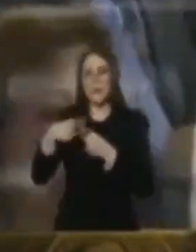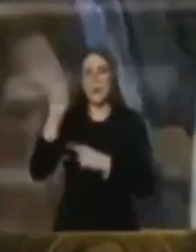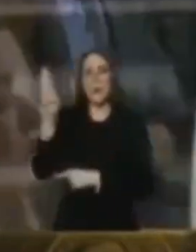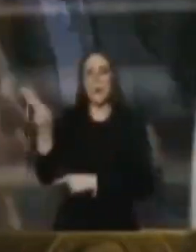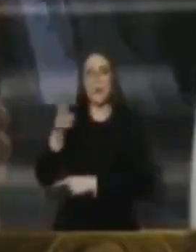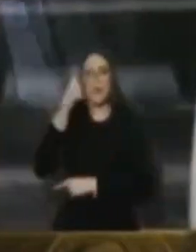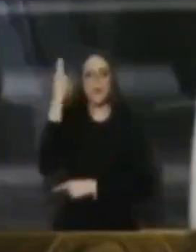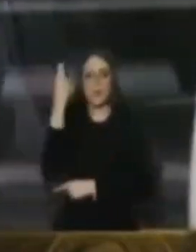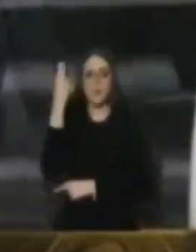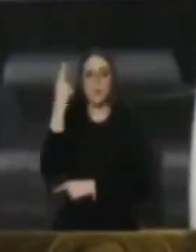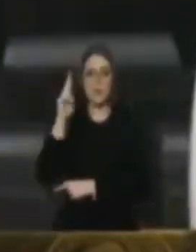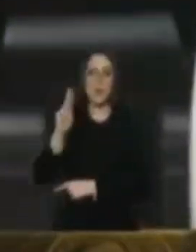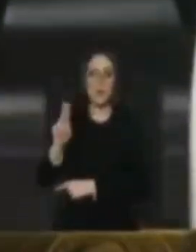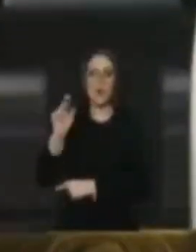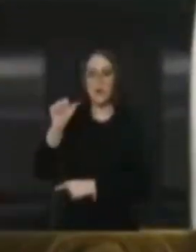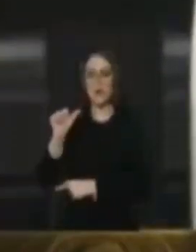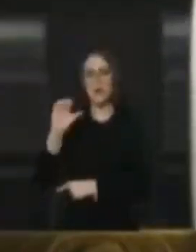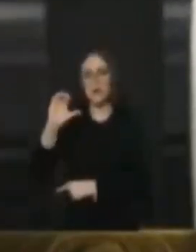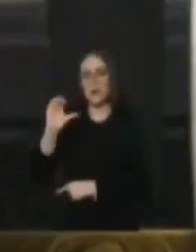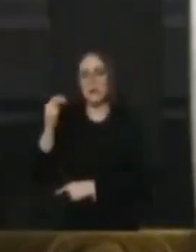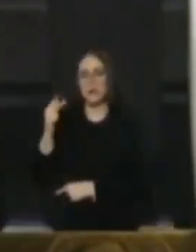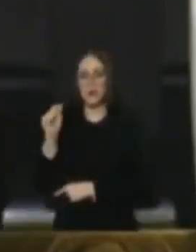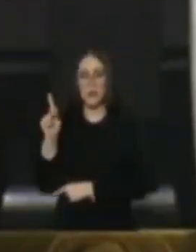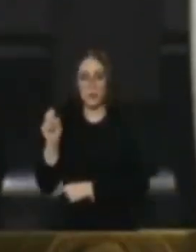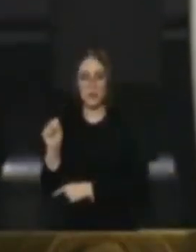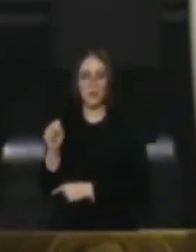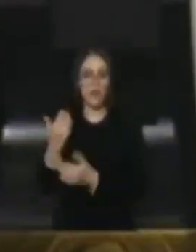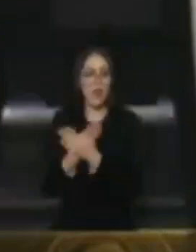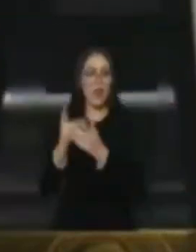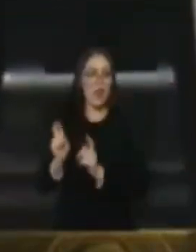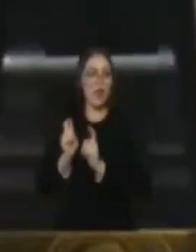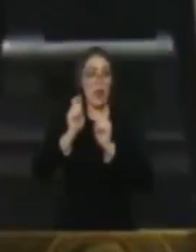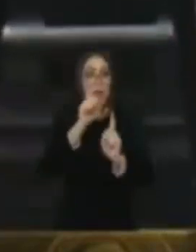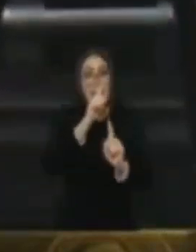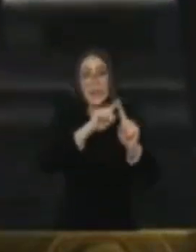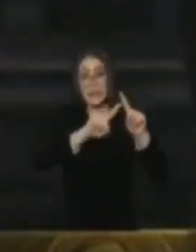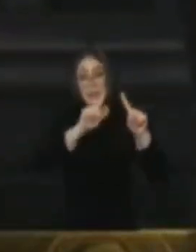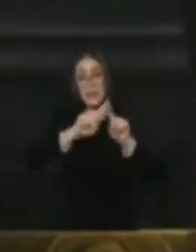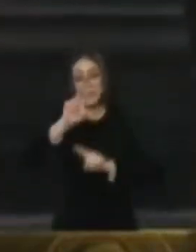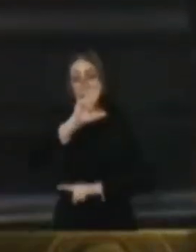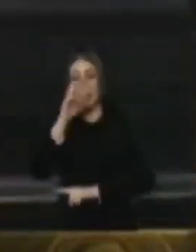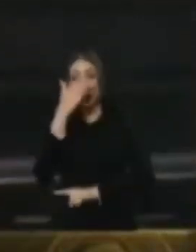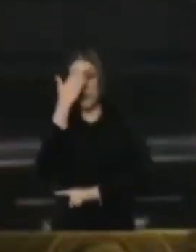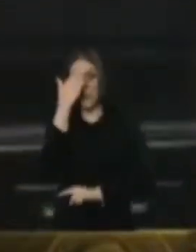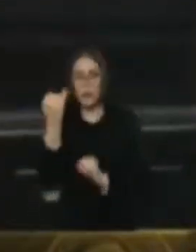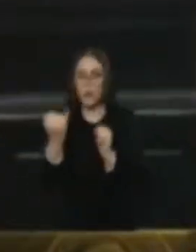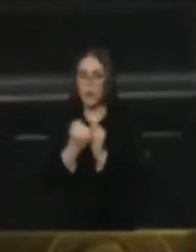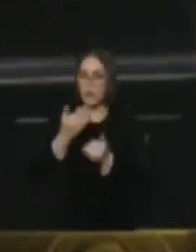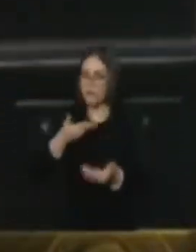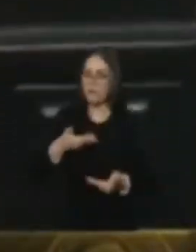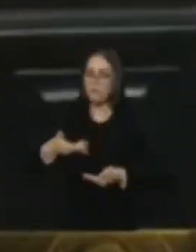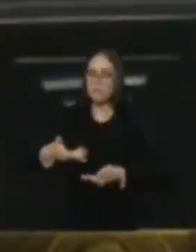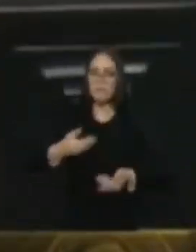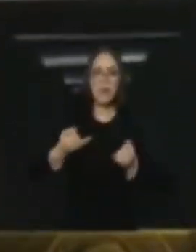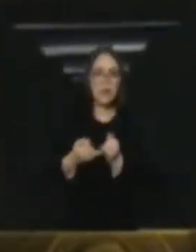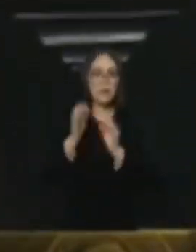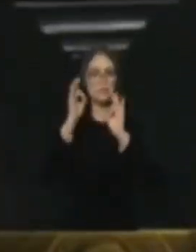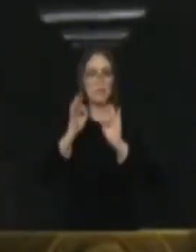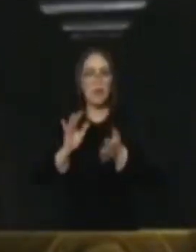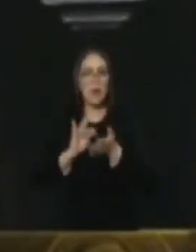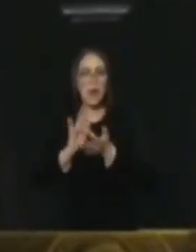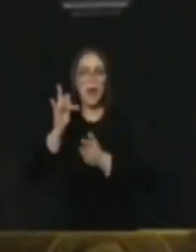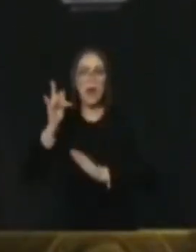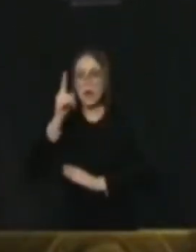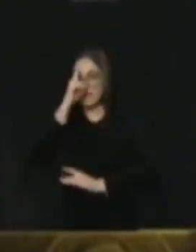Chiapas. Para nosotros los chiapanecos, estos reconocimientos han sido recíprocos, como un justo agradecimiento